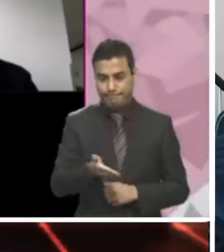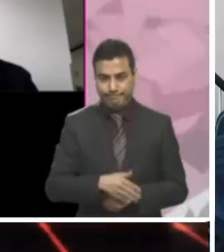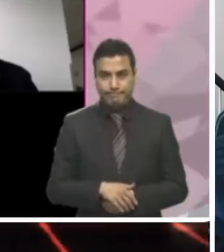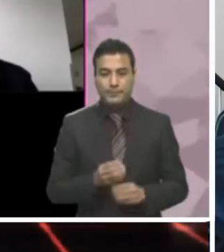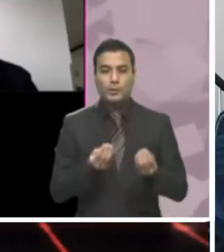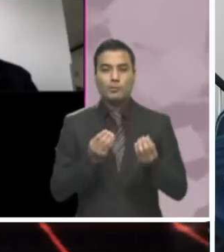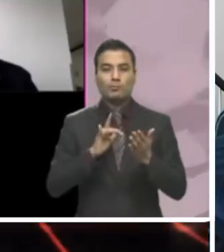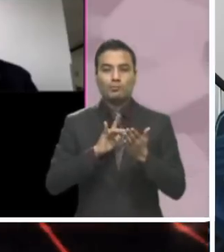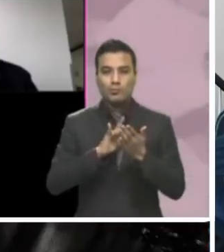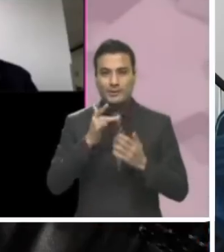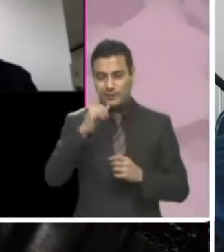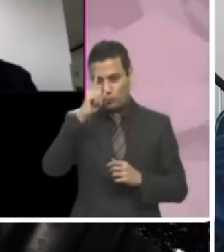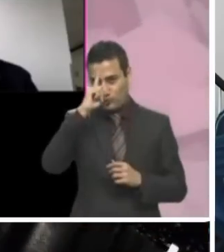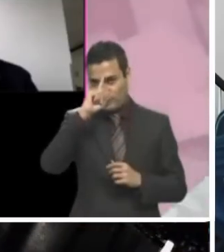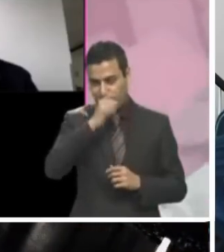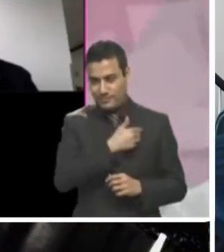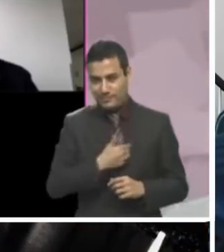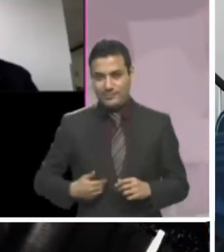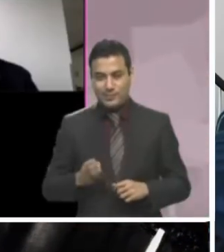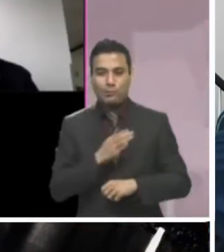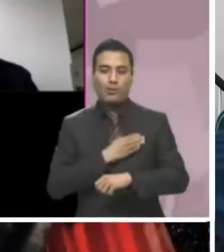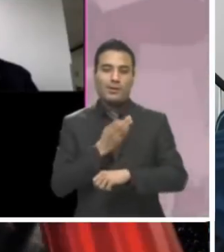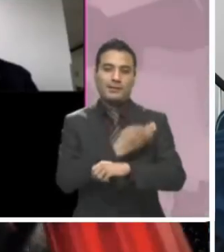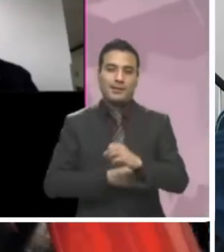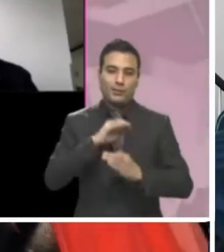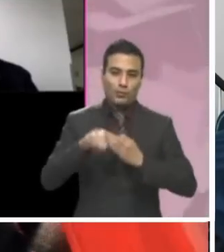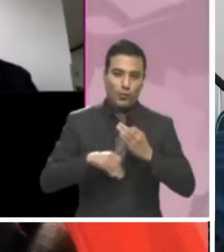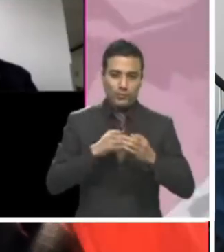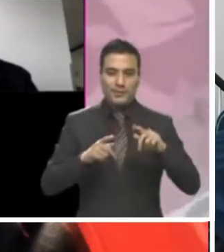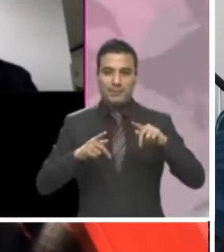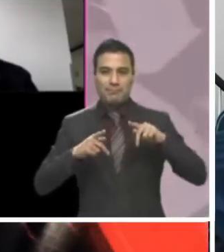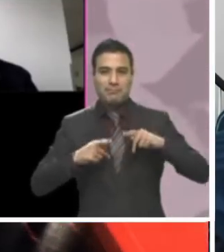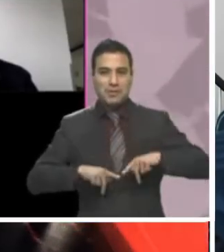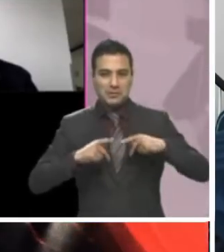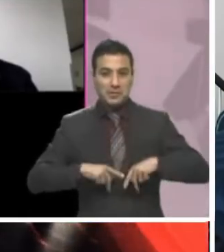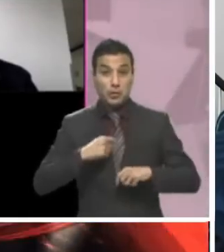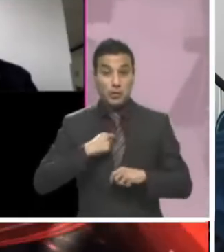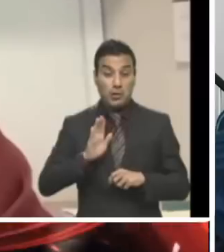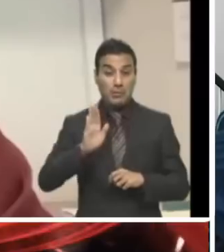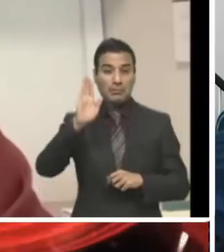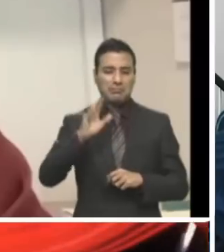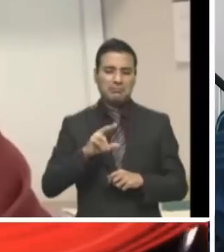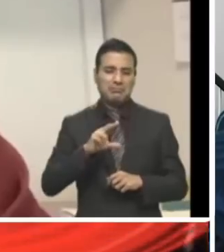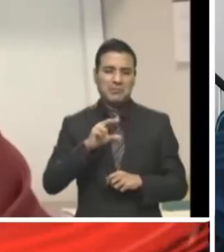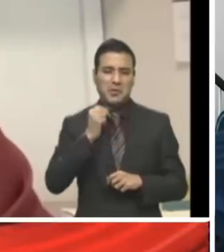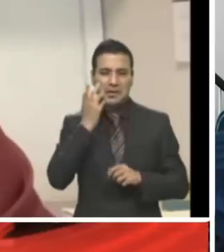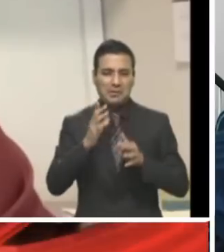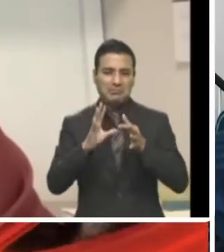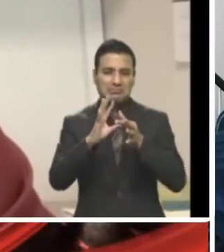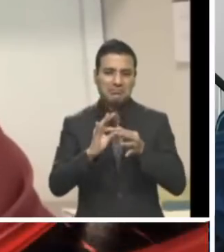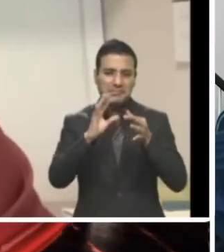muchas gracias consiguió el presidente buenas tardes a todos a todos los integrantes de este consejo general no pensaba hacer uso de la voz en este punto pero